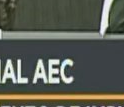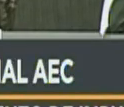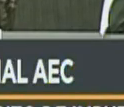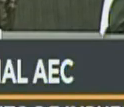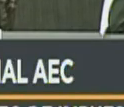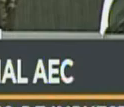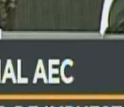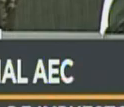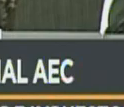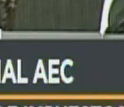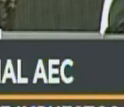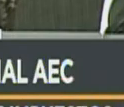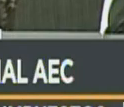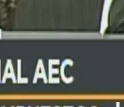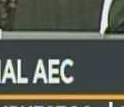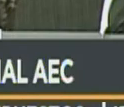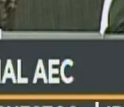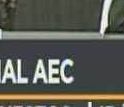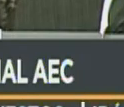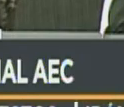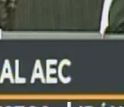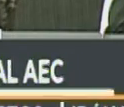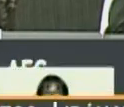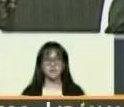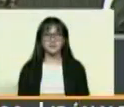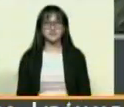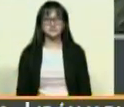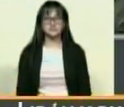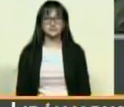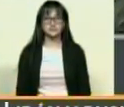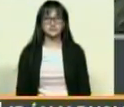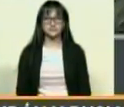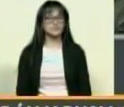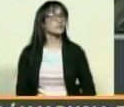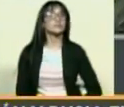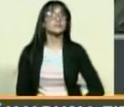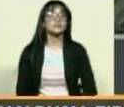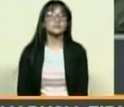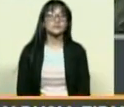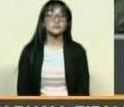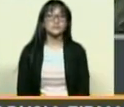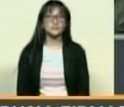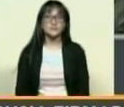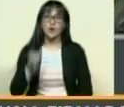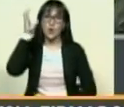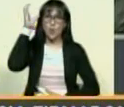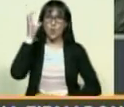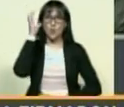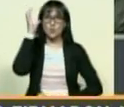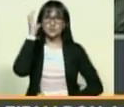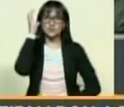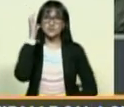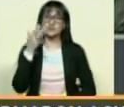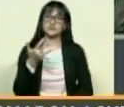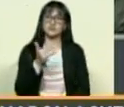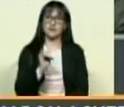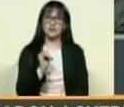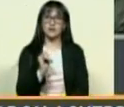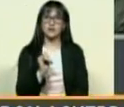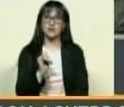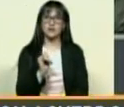Británicas, que se acaba de incorporar, estamos en absoluta conciencia, con absoluta conciencia